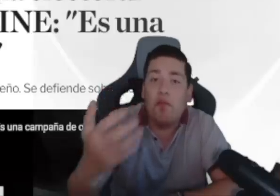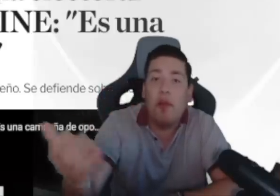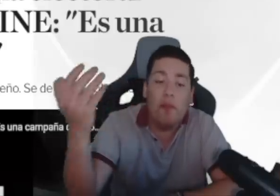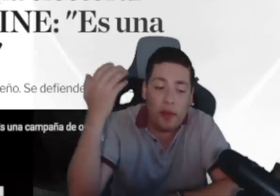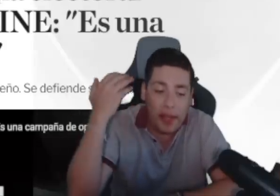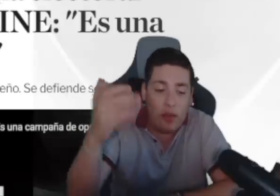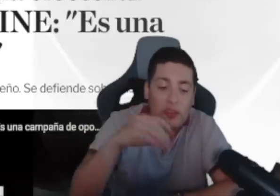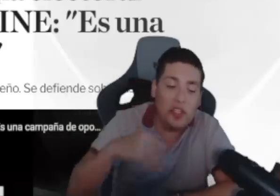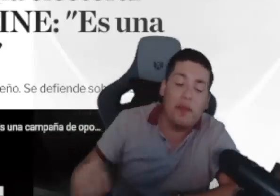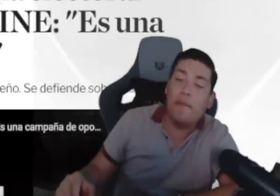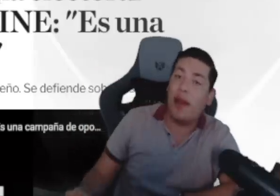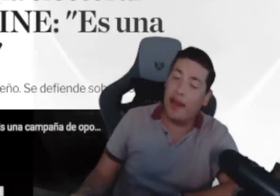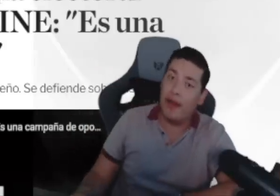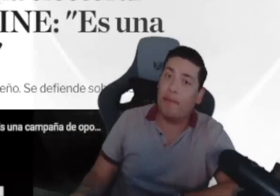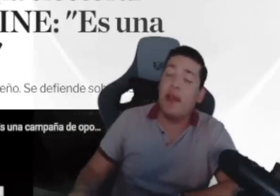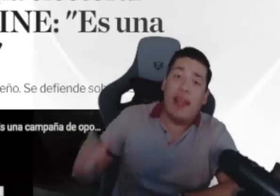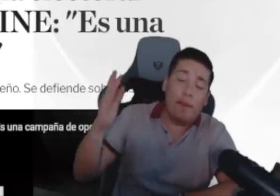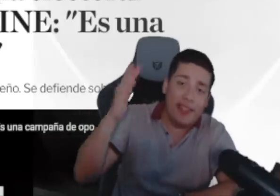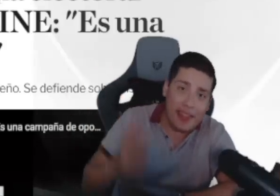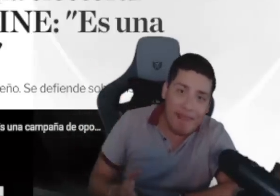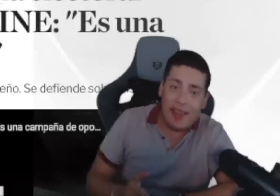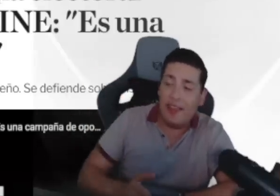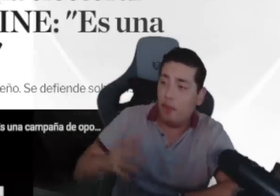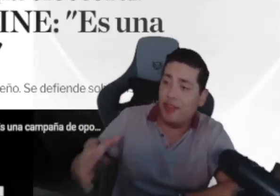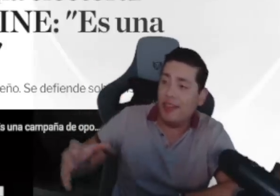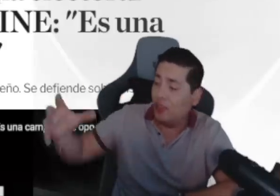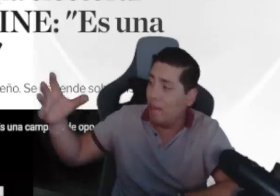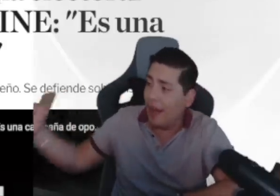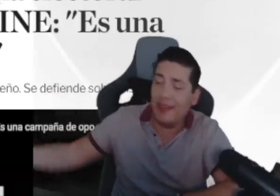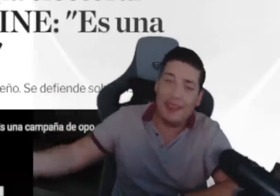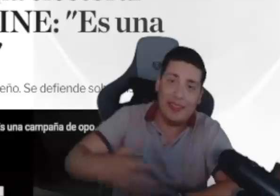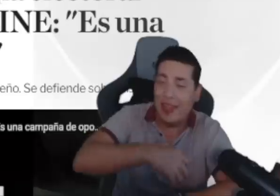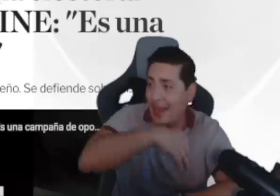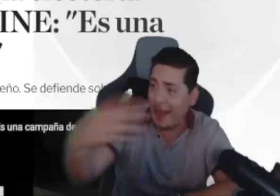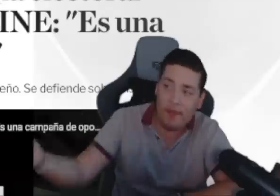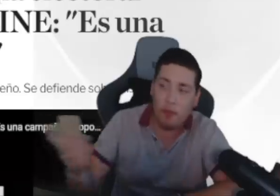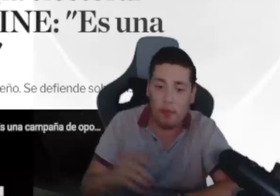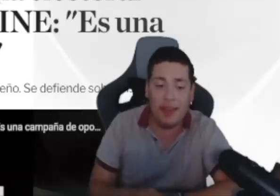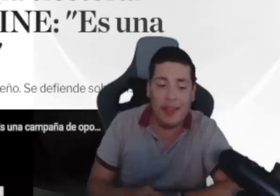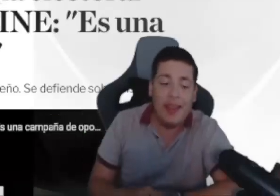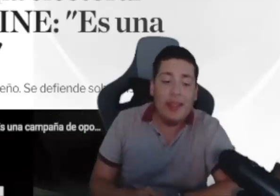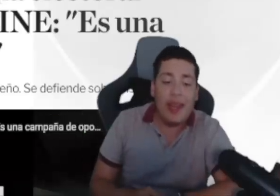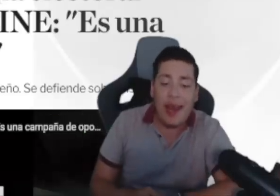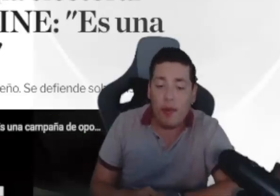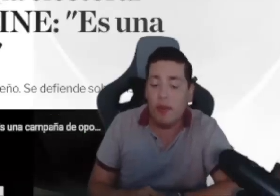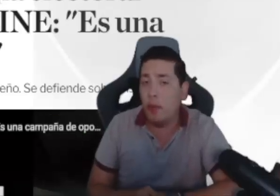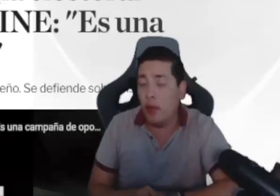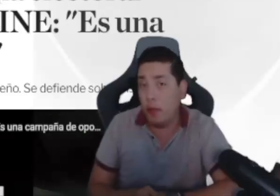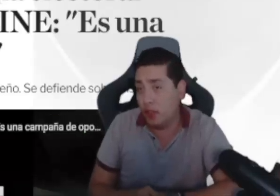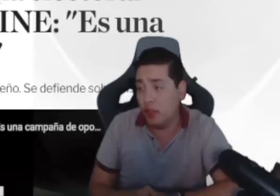vivir del pueblo, porque no sirven para nada. El presidente, después de estos embates que se están generando por parte de